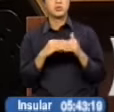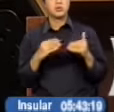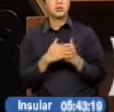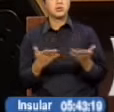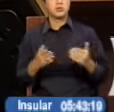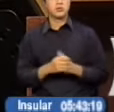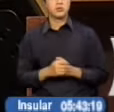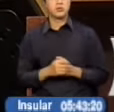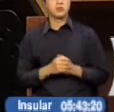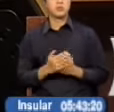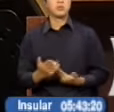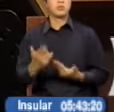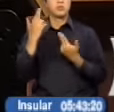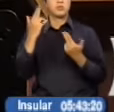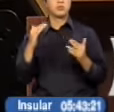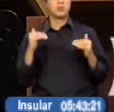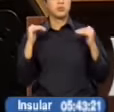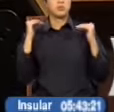oficial